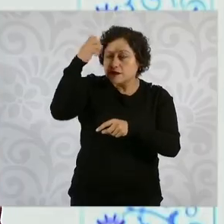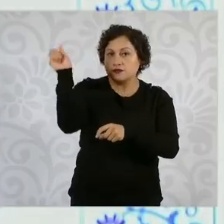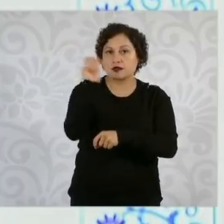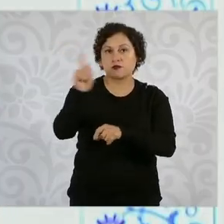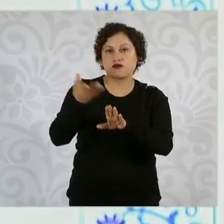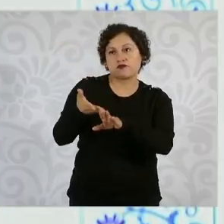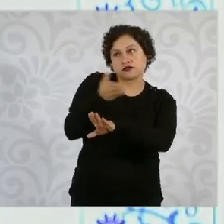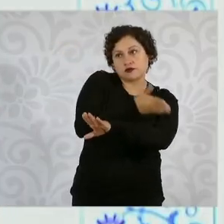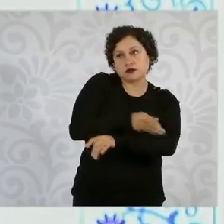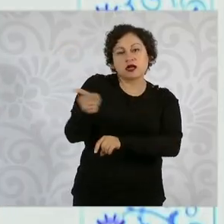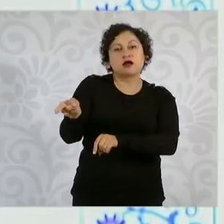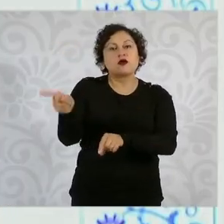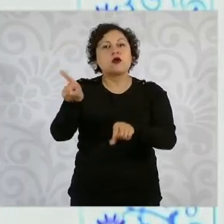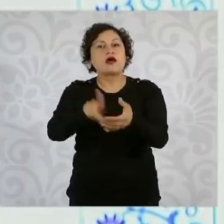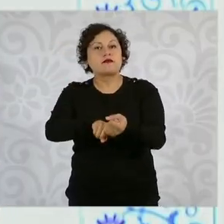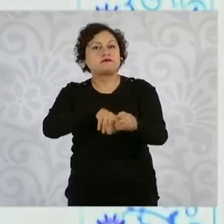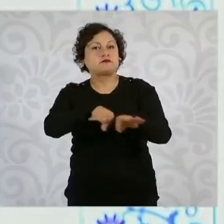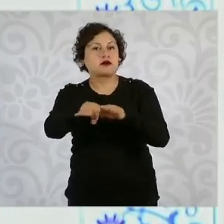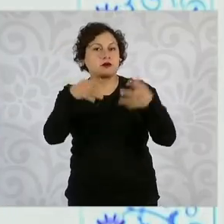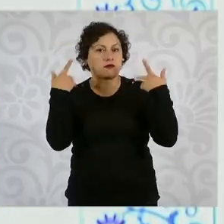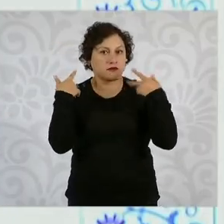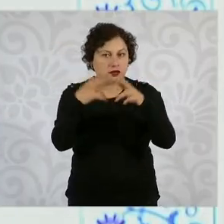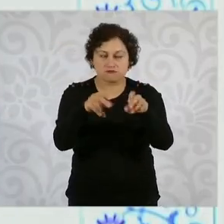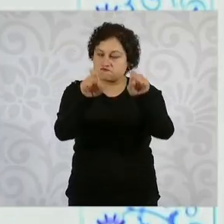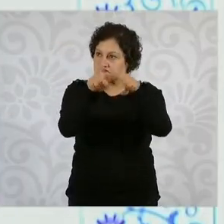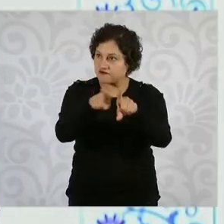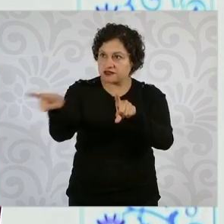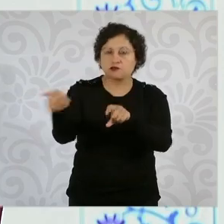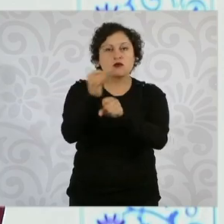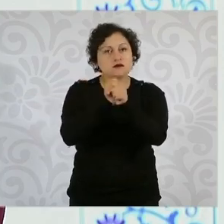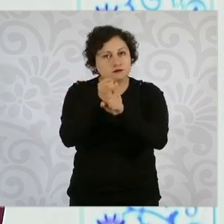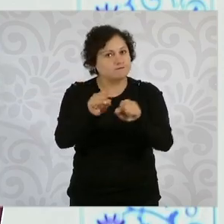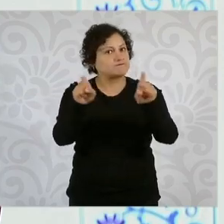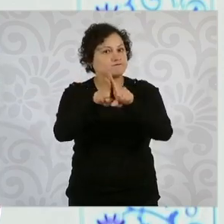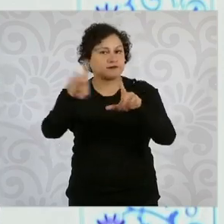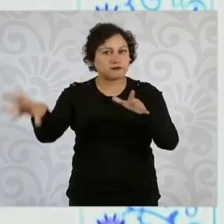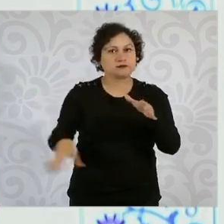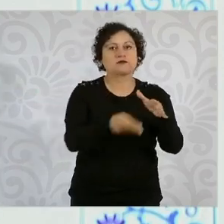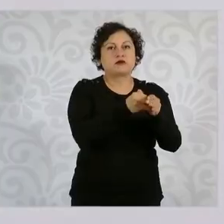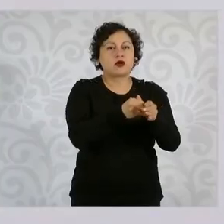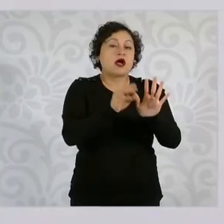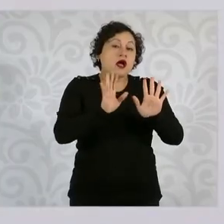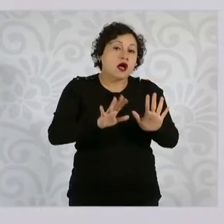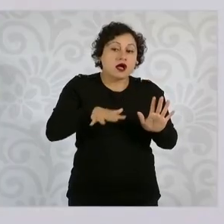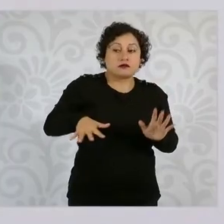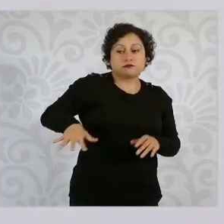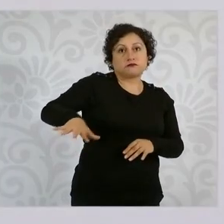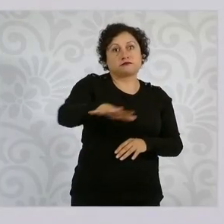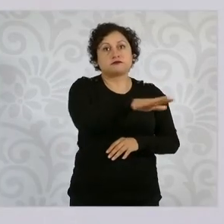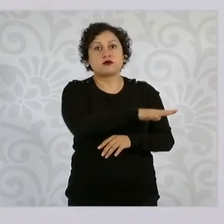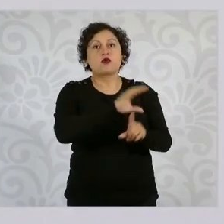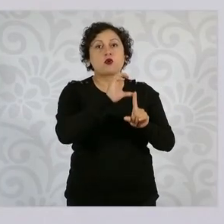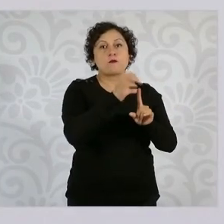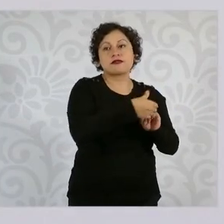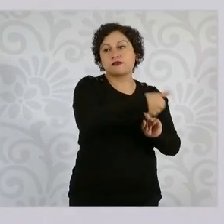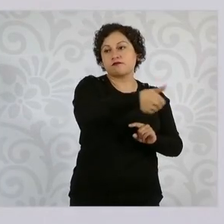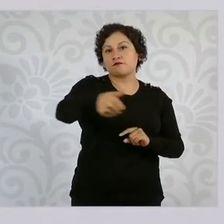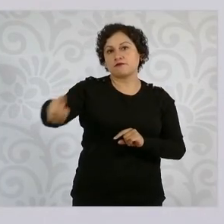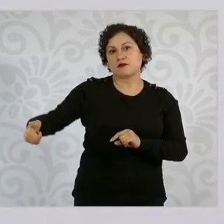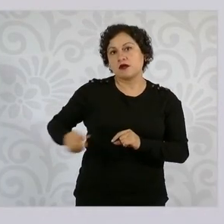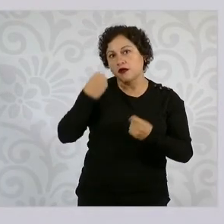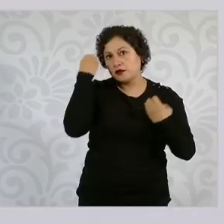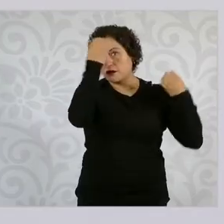y académicos, entre otros los que determine cada comité para valorar su honestidad y